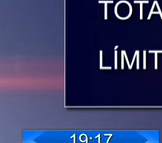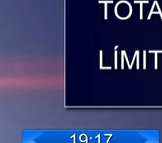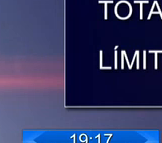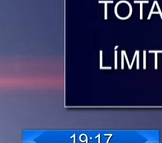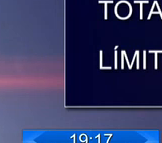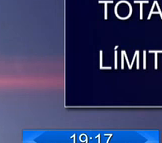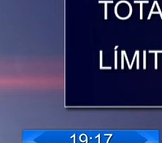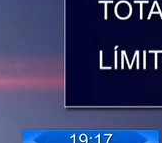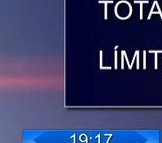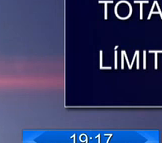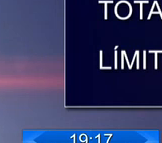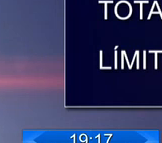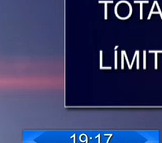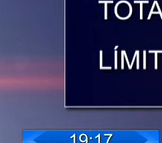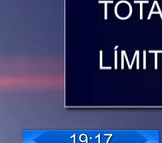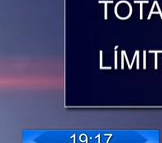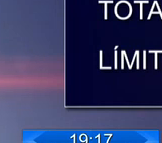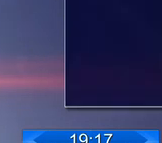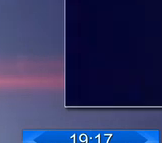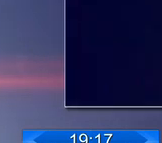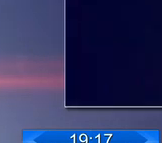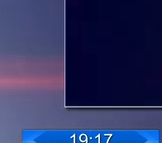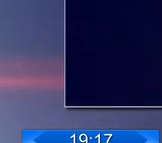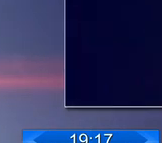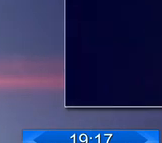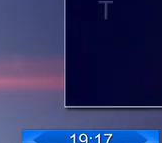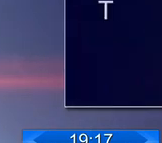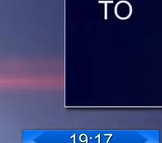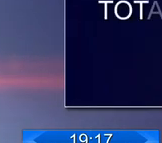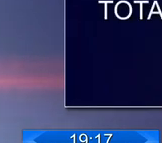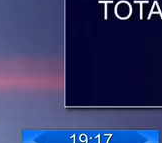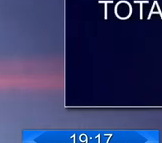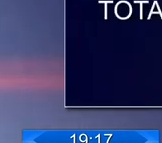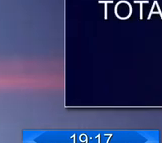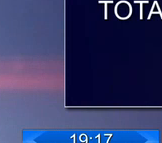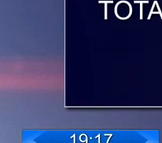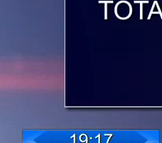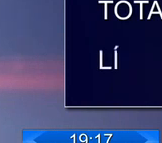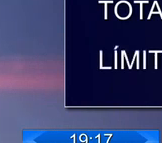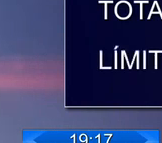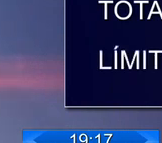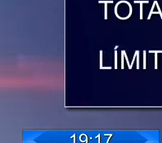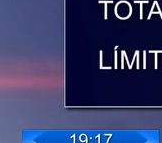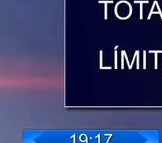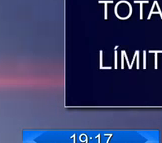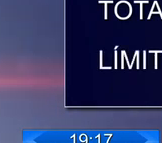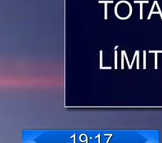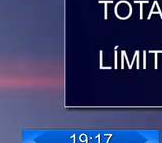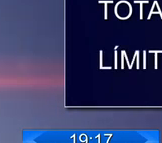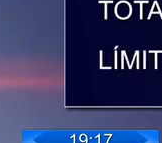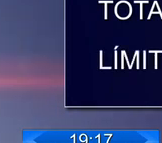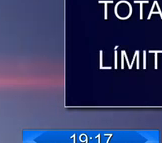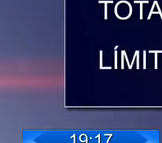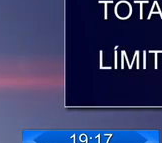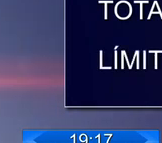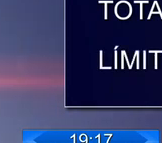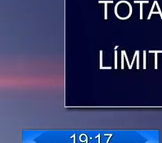1.955.712, con 87 centavos. Alcaldesas o alcalde metropolitano y municipales,